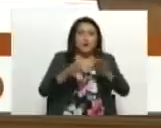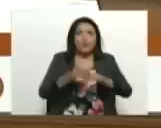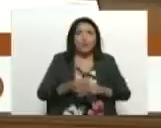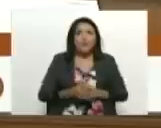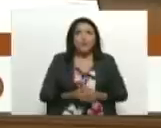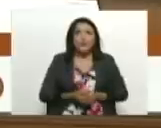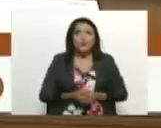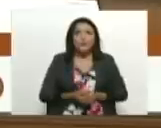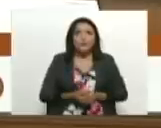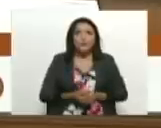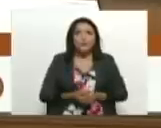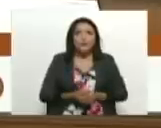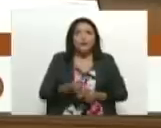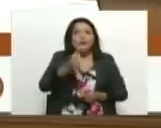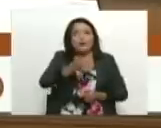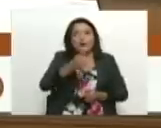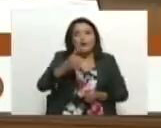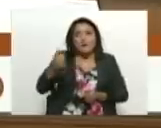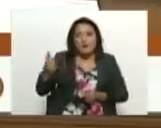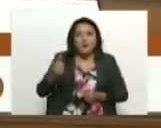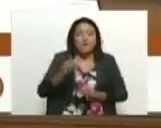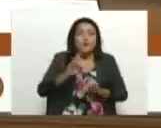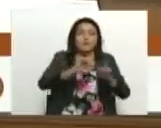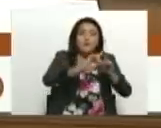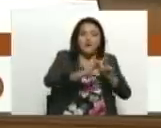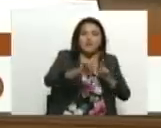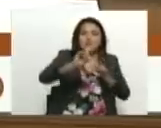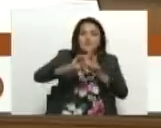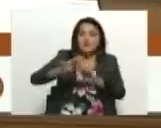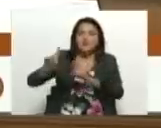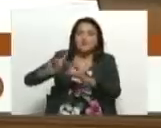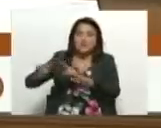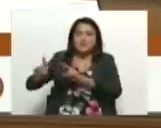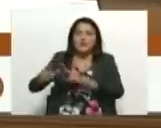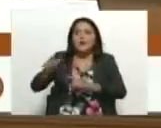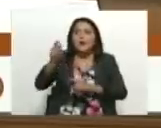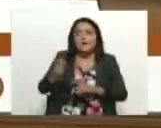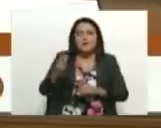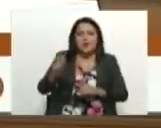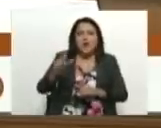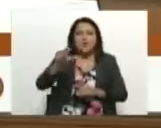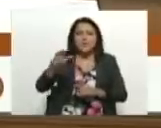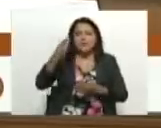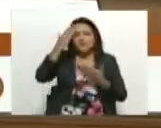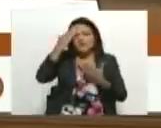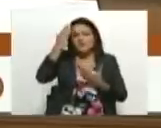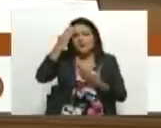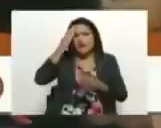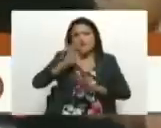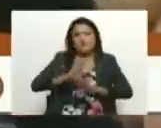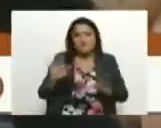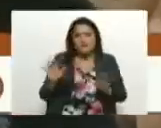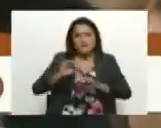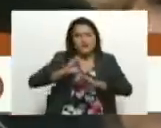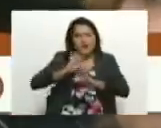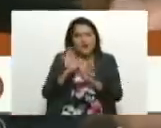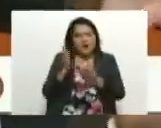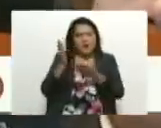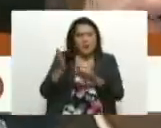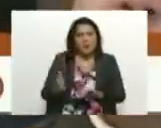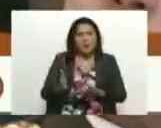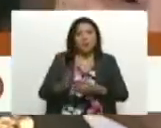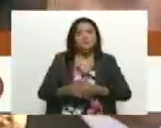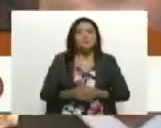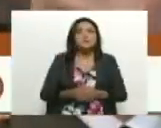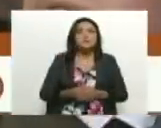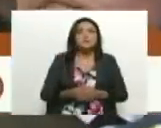una lleva sus tiempos y sus formas. Los abogados aquí saben mejor que nosotros ese tema. En el